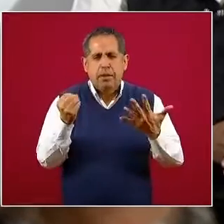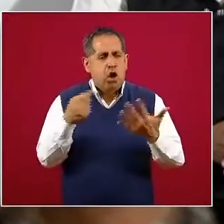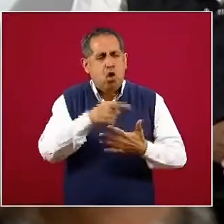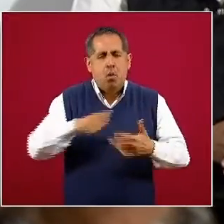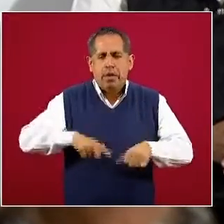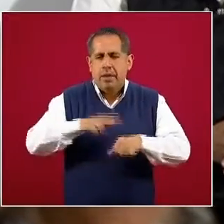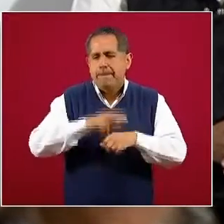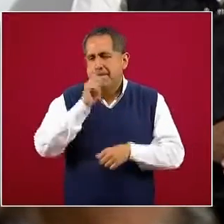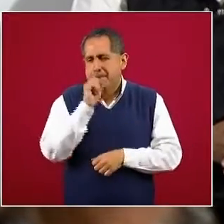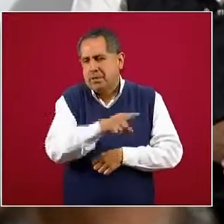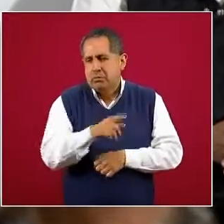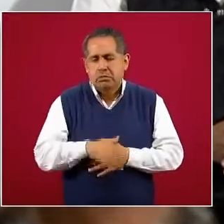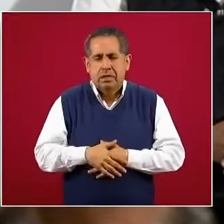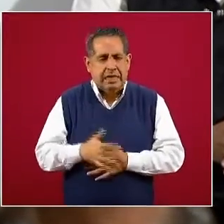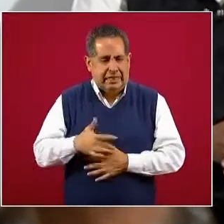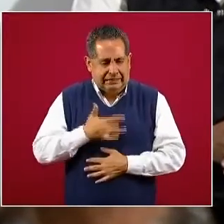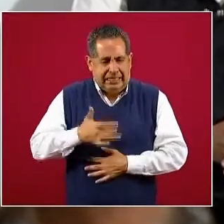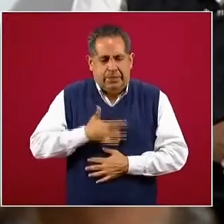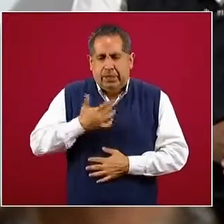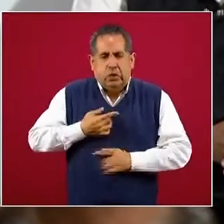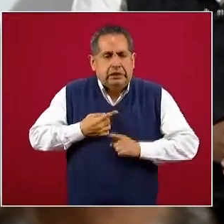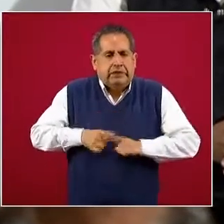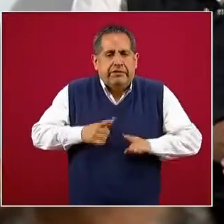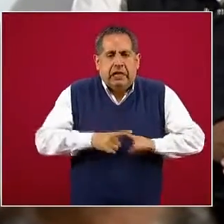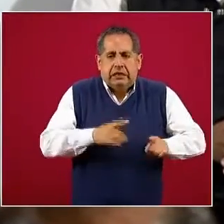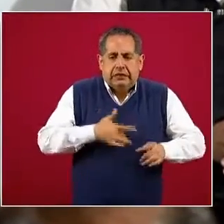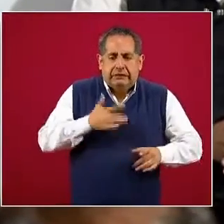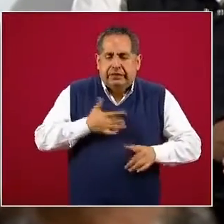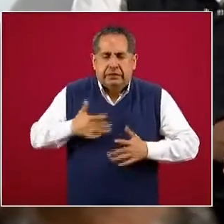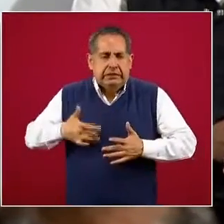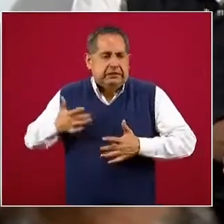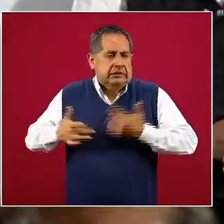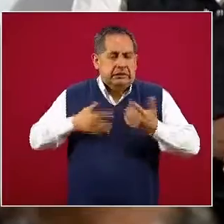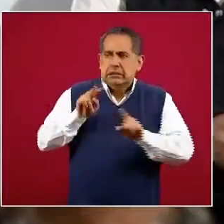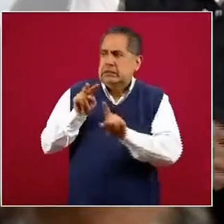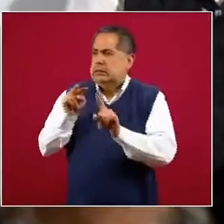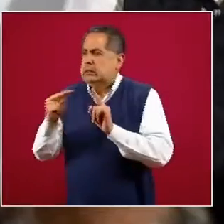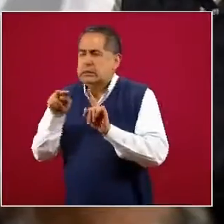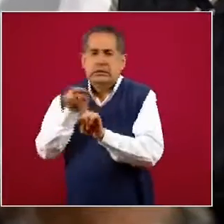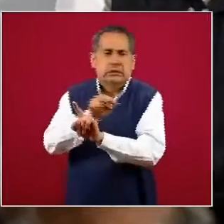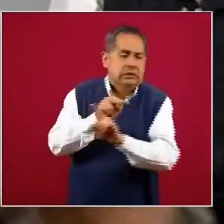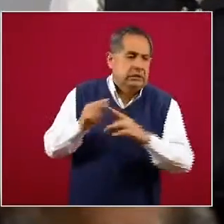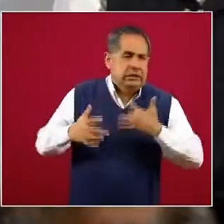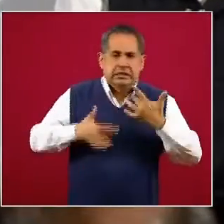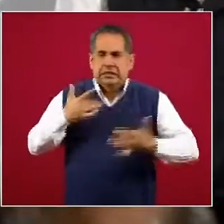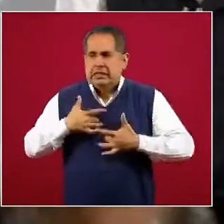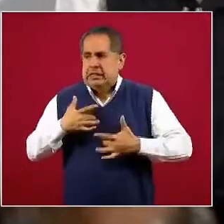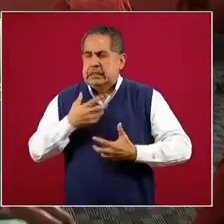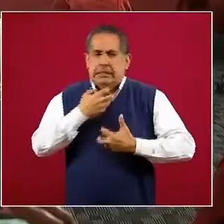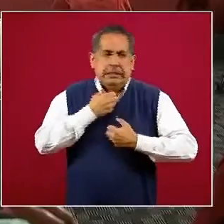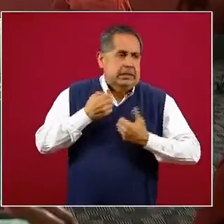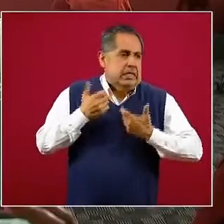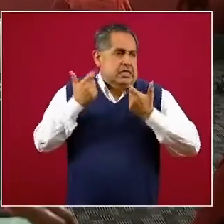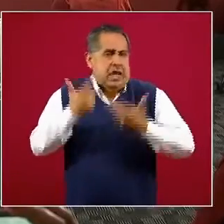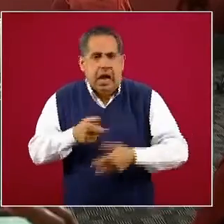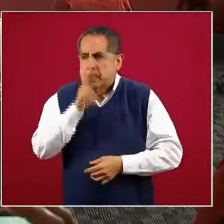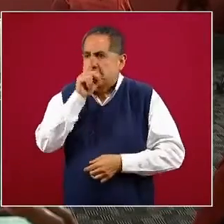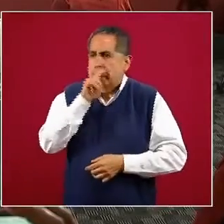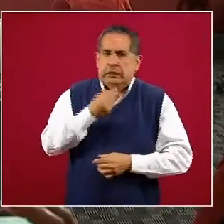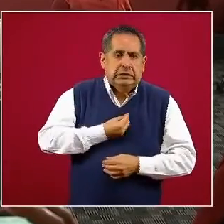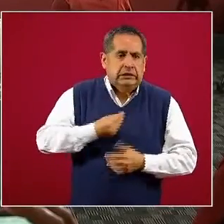tiene, en la medida en que dedique el esfuerzo necesario para orientar sus capacidades con las que se